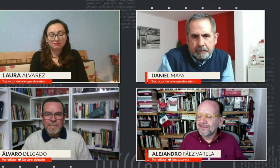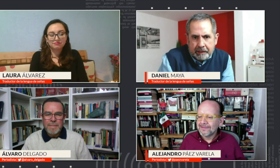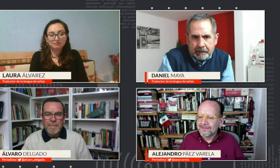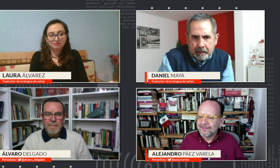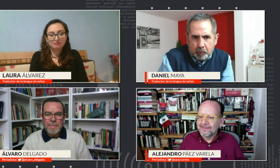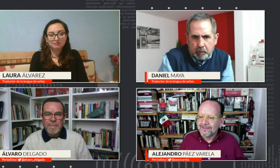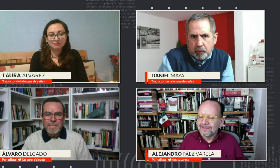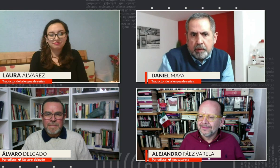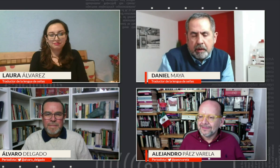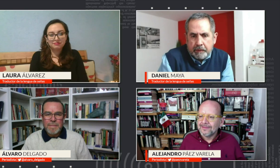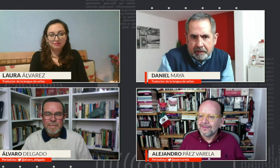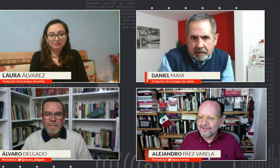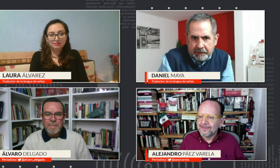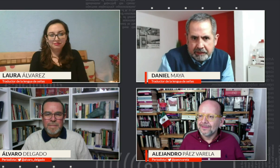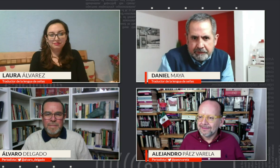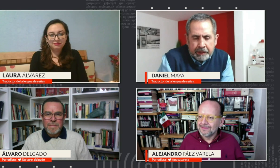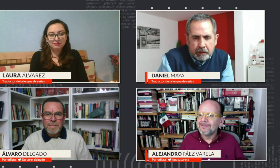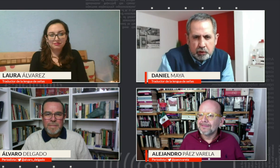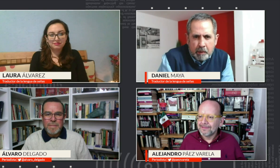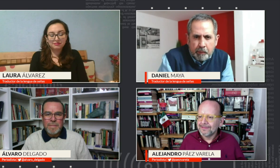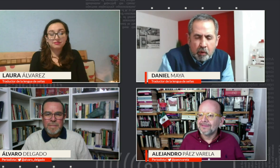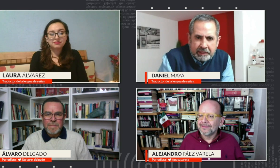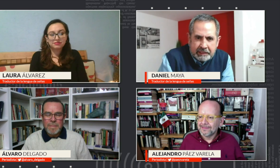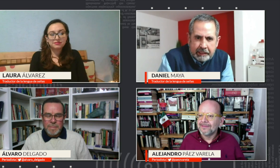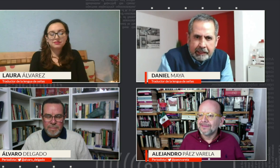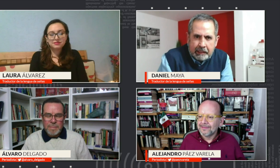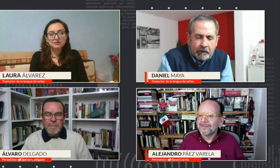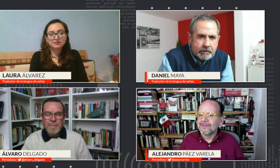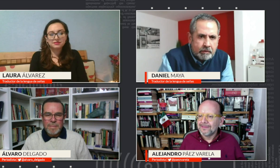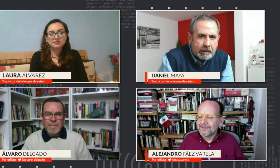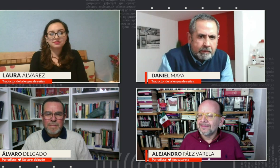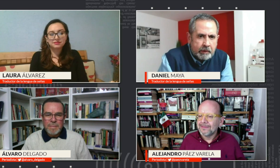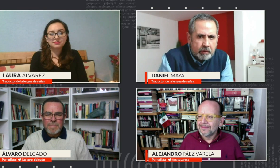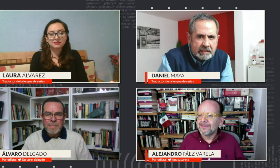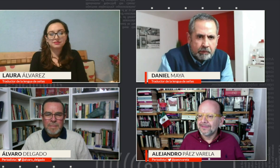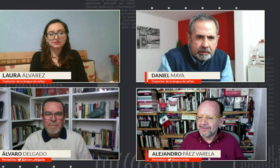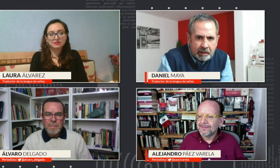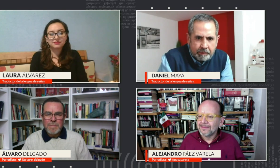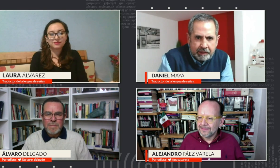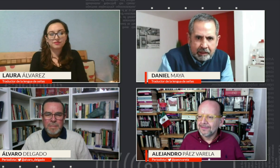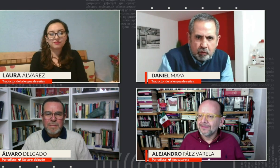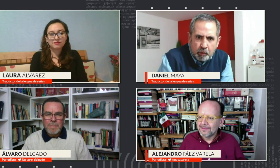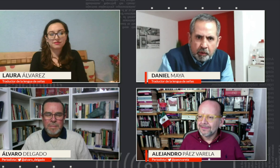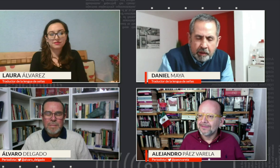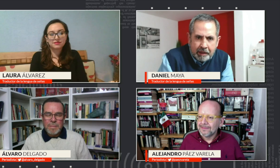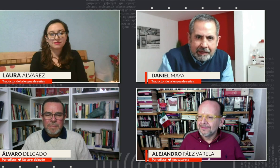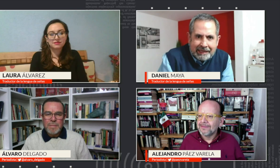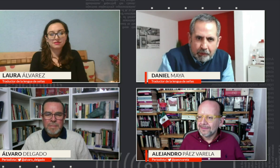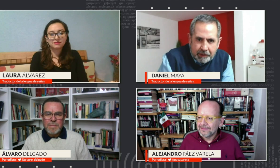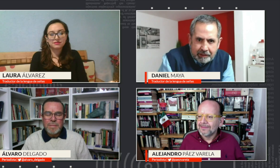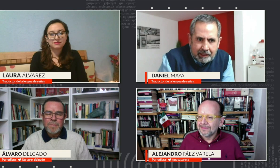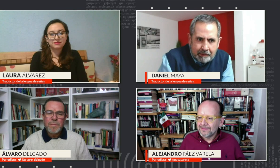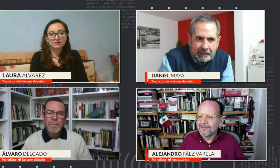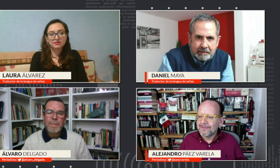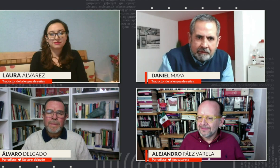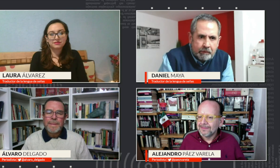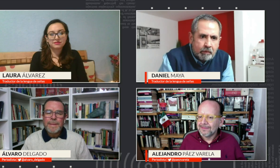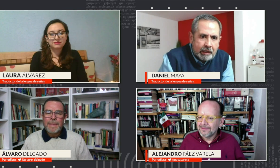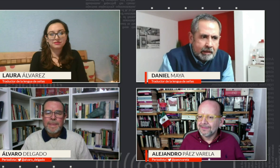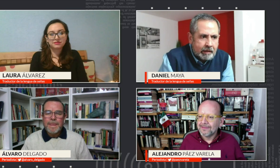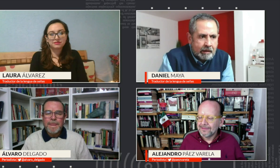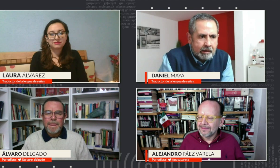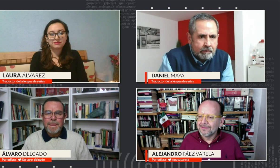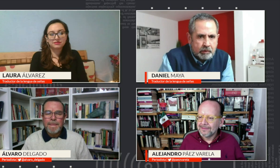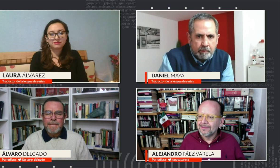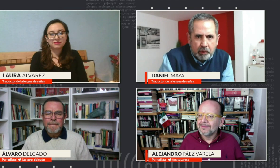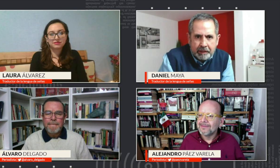20 años para que en la Procuraduría hubiera intérpretes. Entonces yo me pongo a pensar en aquella ocasión que mi amigo necesitaba un intérprete y no hubo. Ahorita la máxima